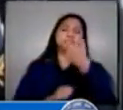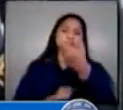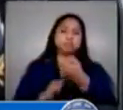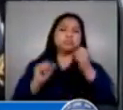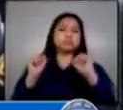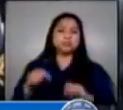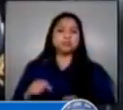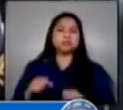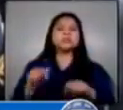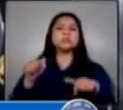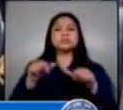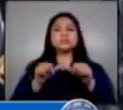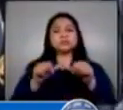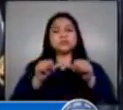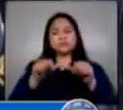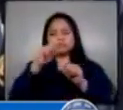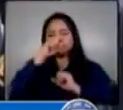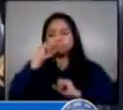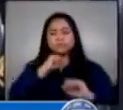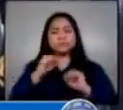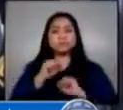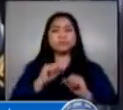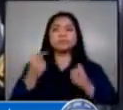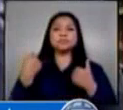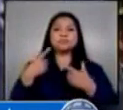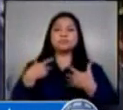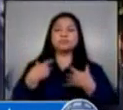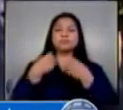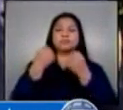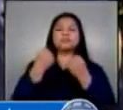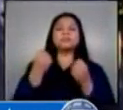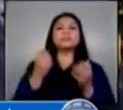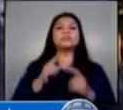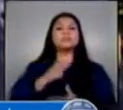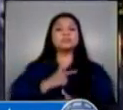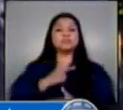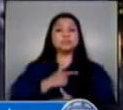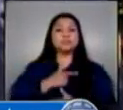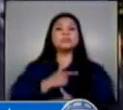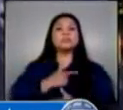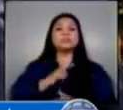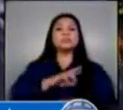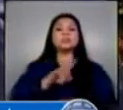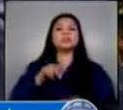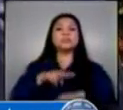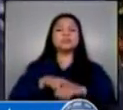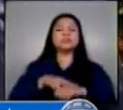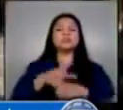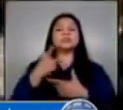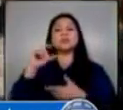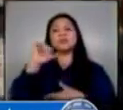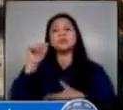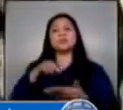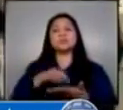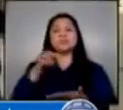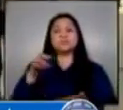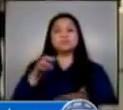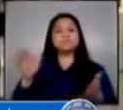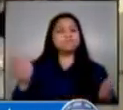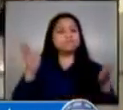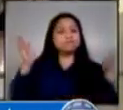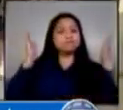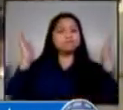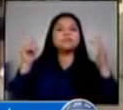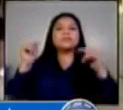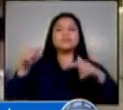seguiremos trabajando por el fortalecimiento del ejército tanto nacional como el extranjero promoviendo este